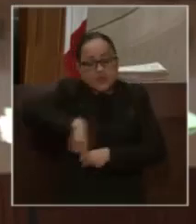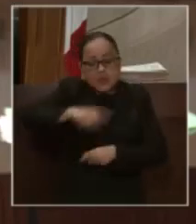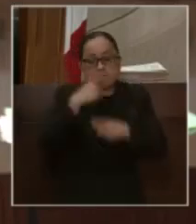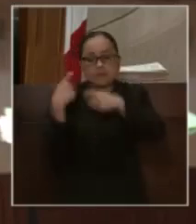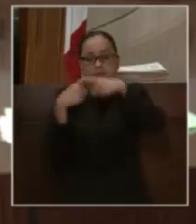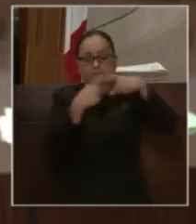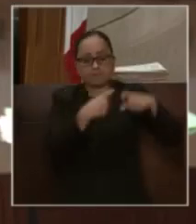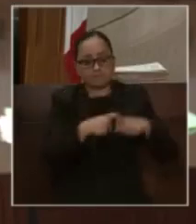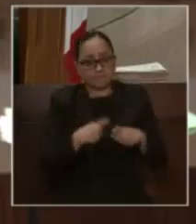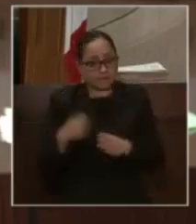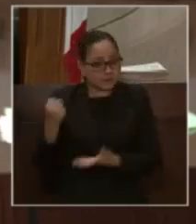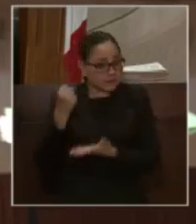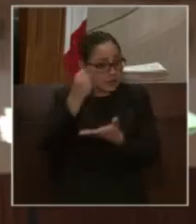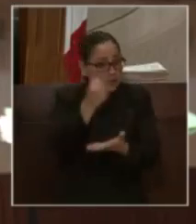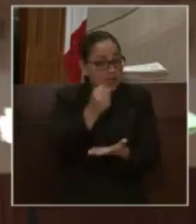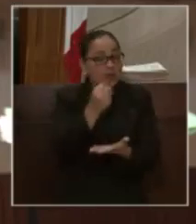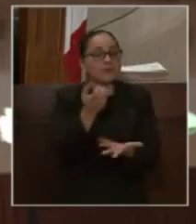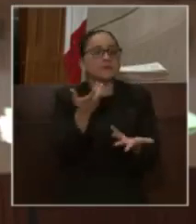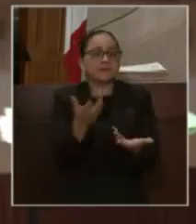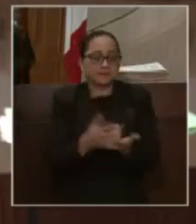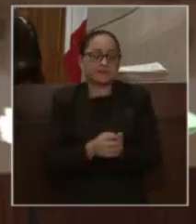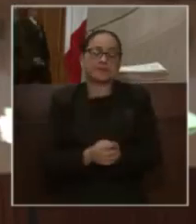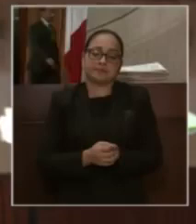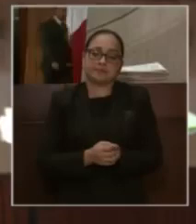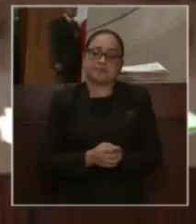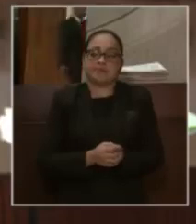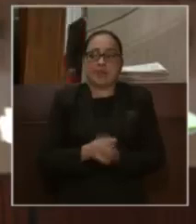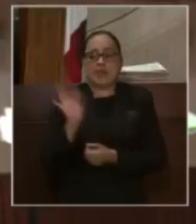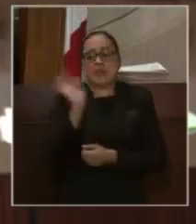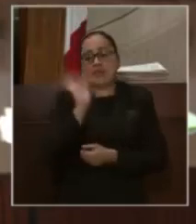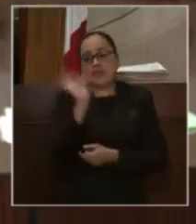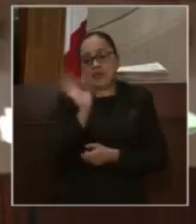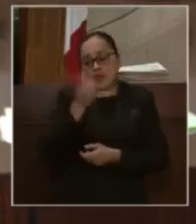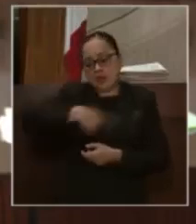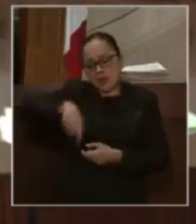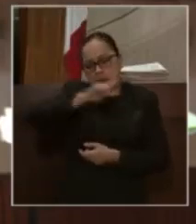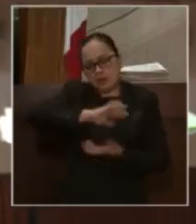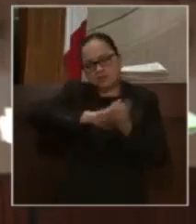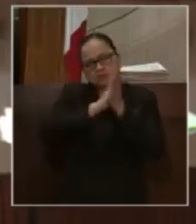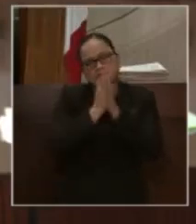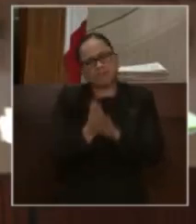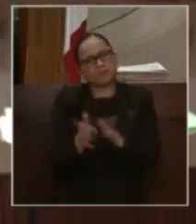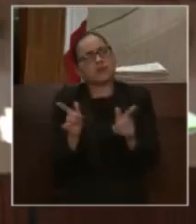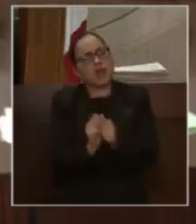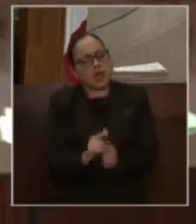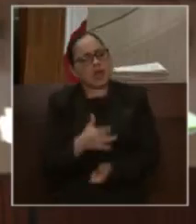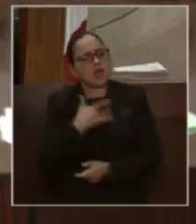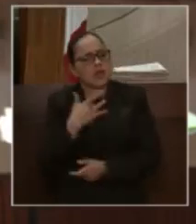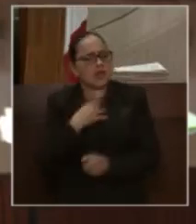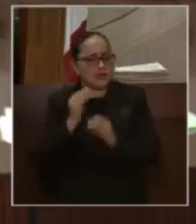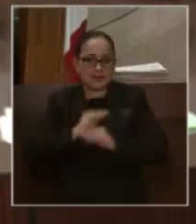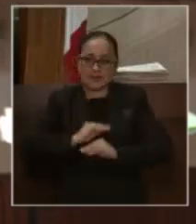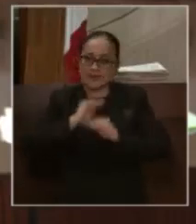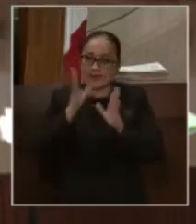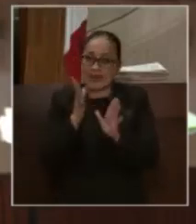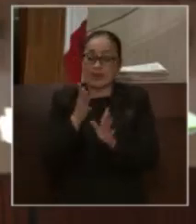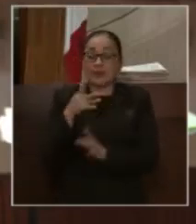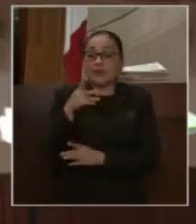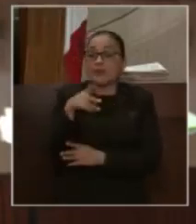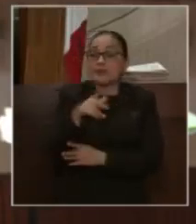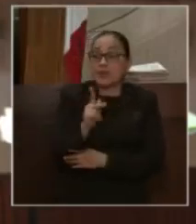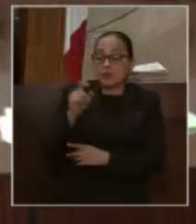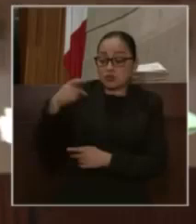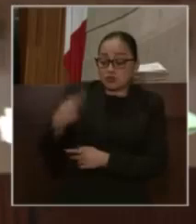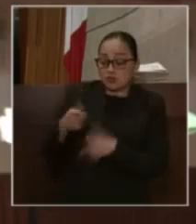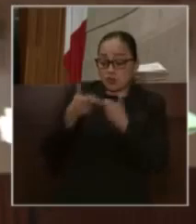forma alguna está y nos puede llevar a una inferencia que, por lo tanto, se trata